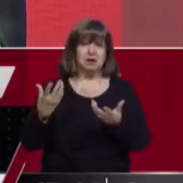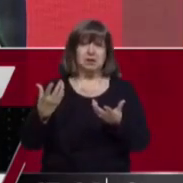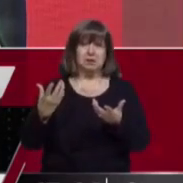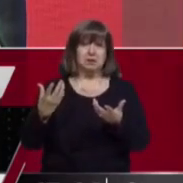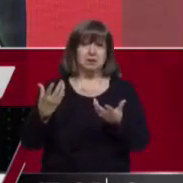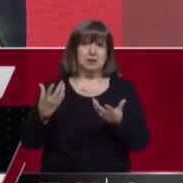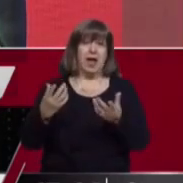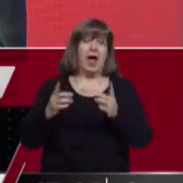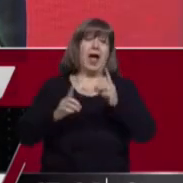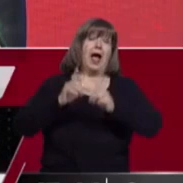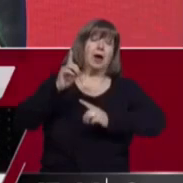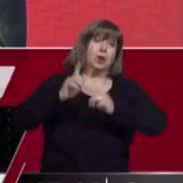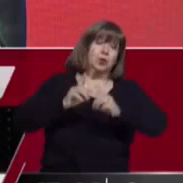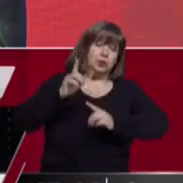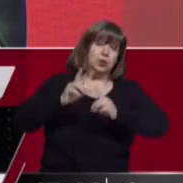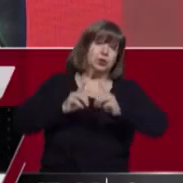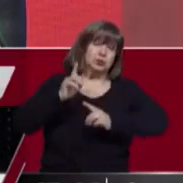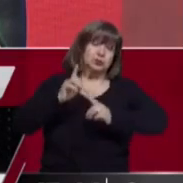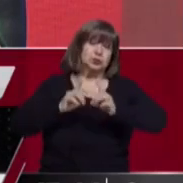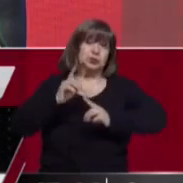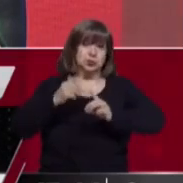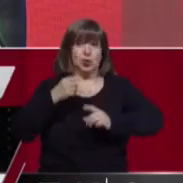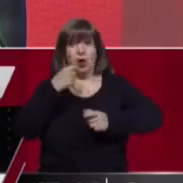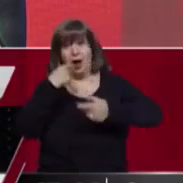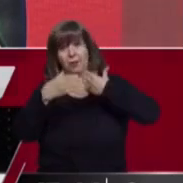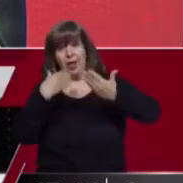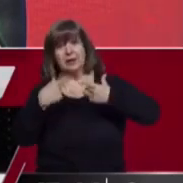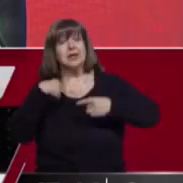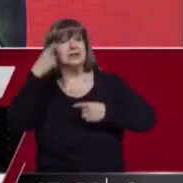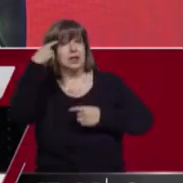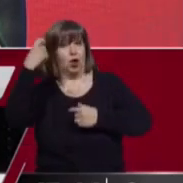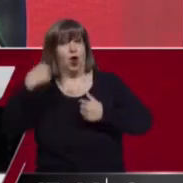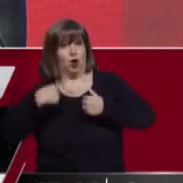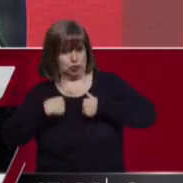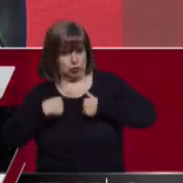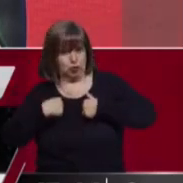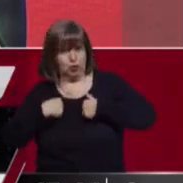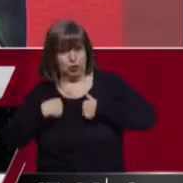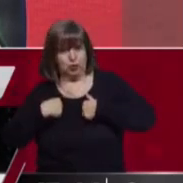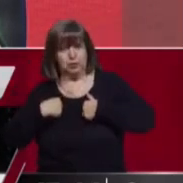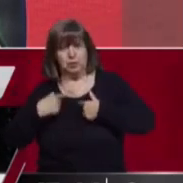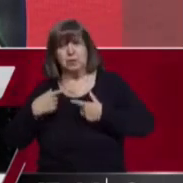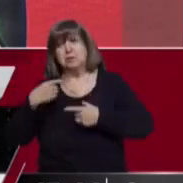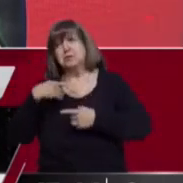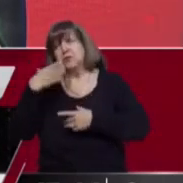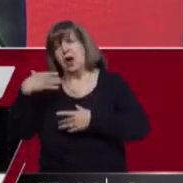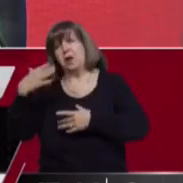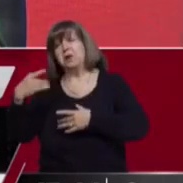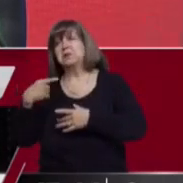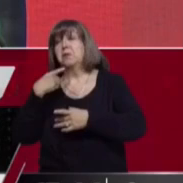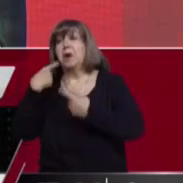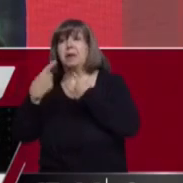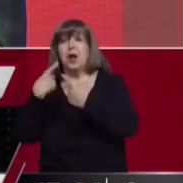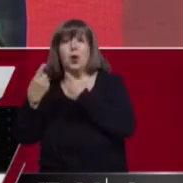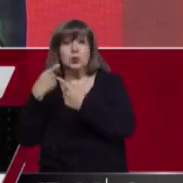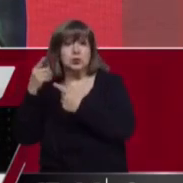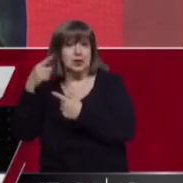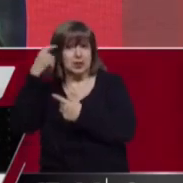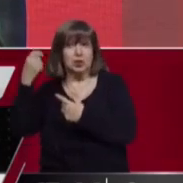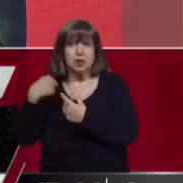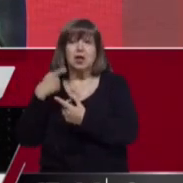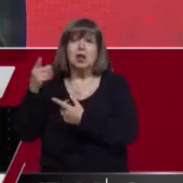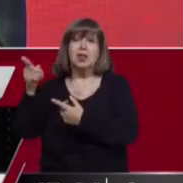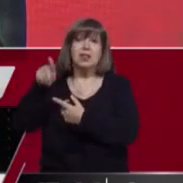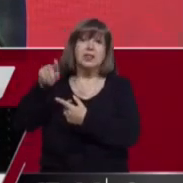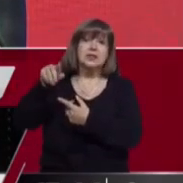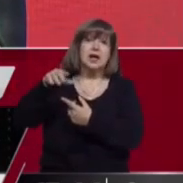creería que la cuestión de la violencia y el maltrato no puede estar atada a una situación de vulnerabilidad en lo que tiene que ver, qué sé yo, con el estrato social o